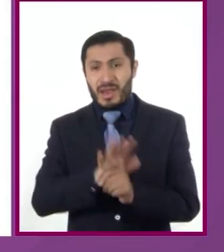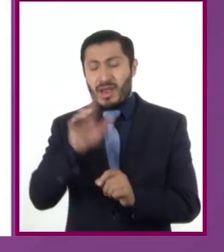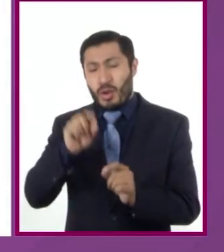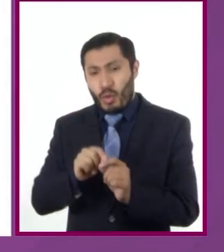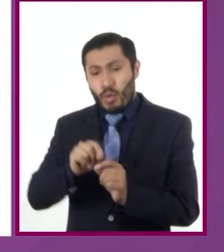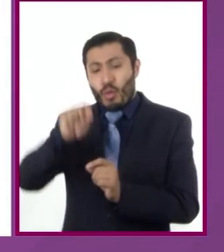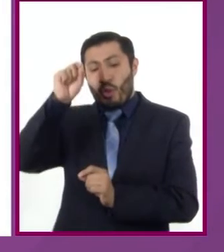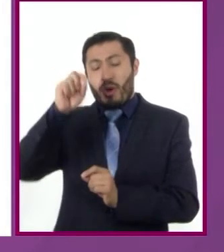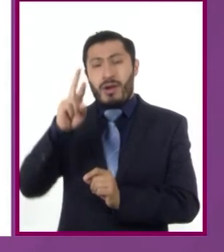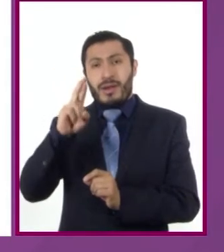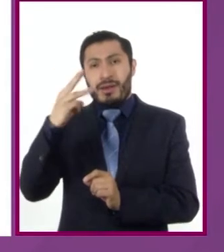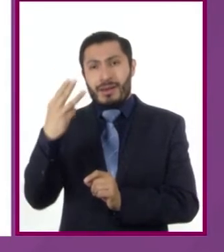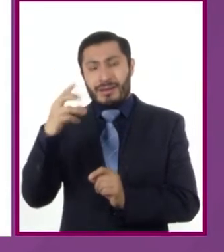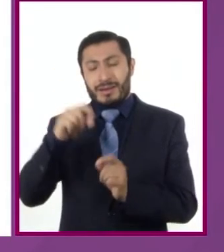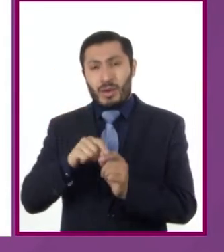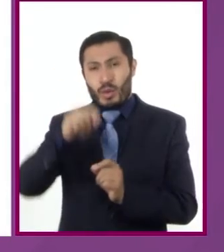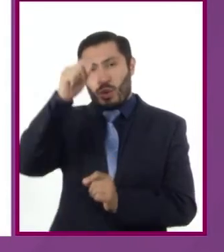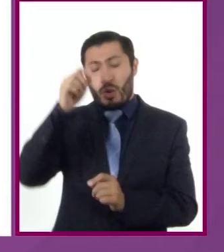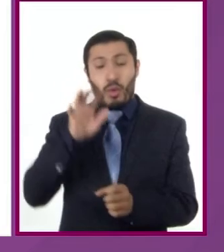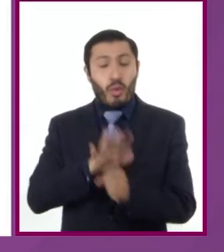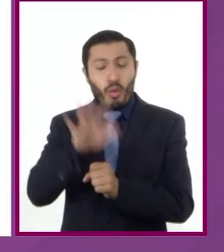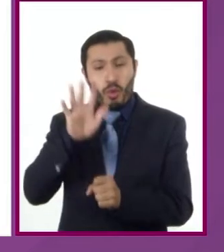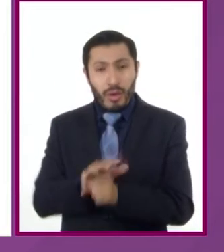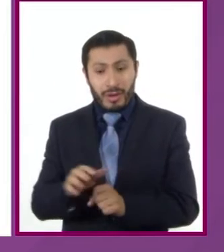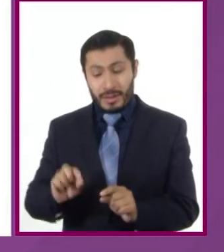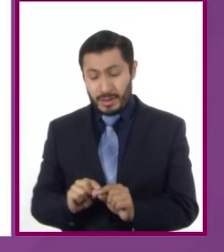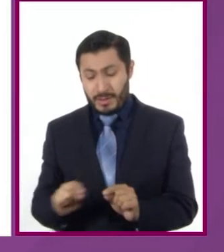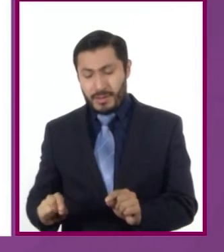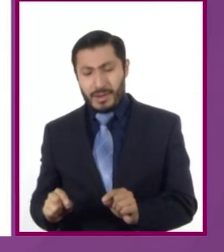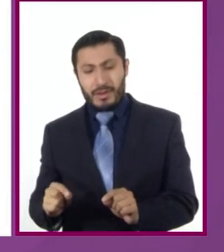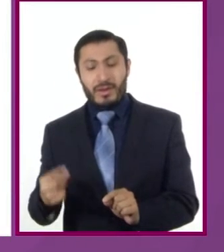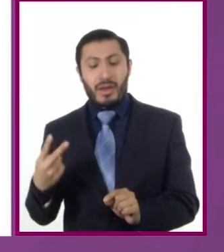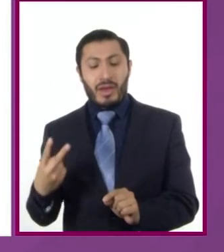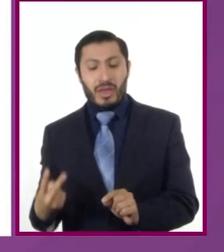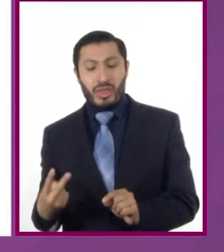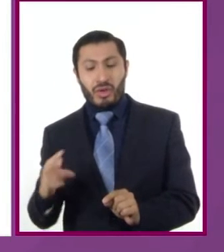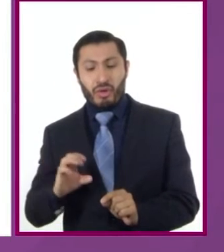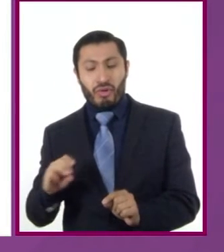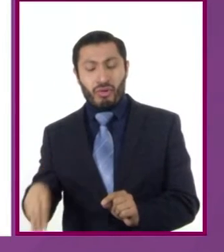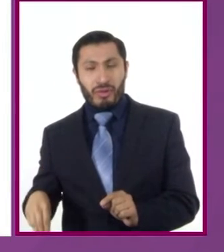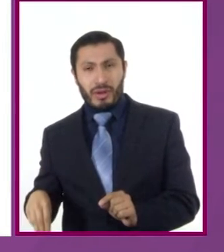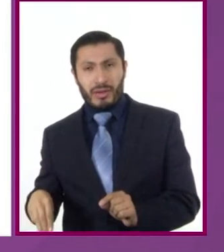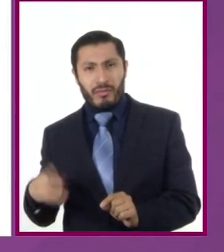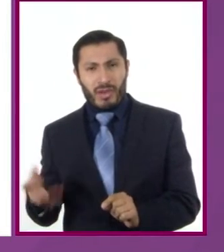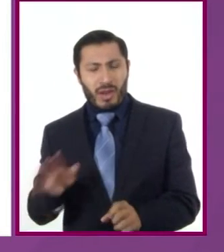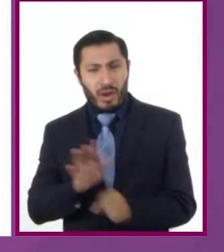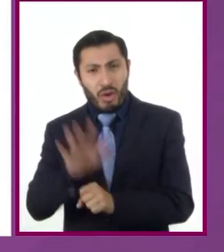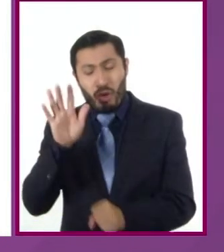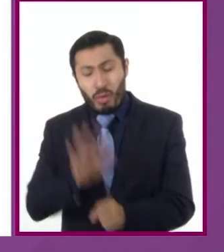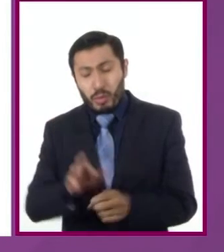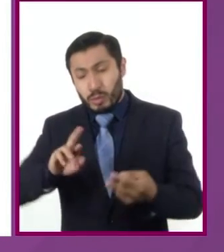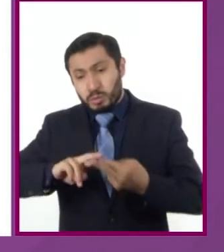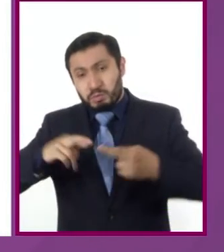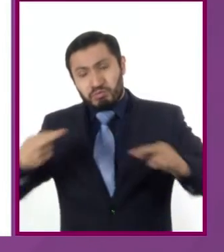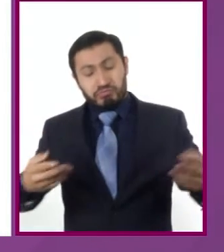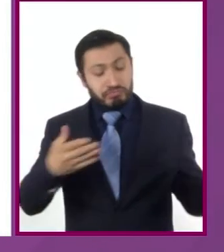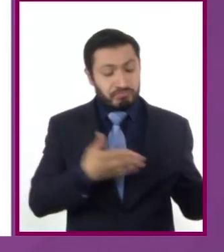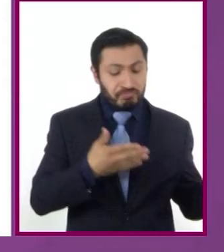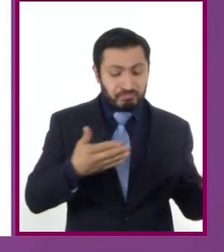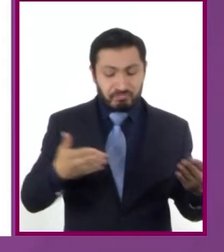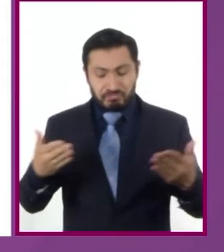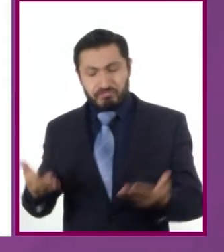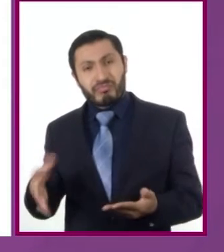del rectángulo R3 si su base es 2 centímetros? ¿Qué tipo de proporcionalidad